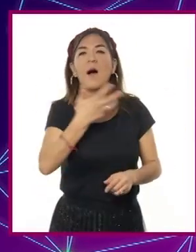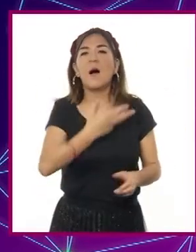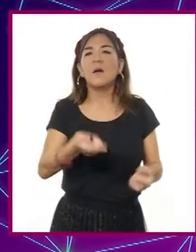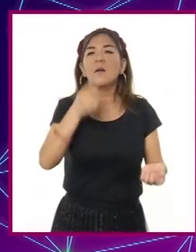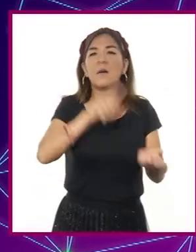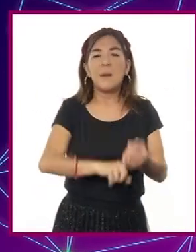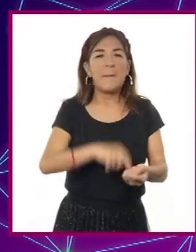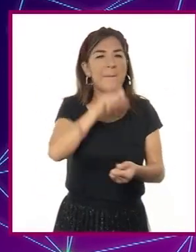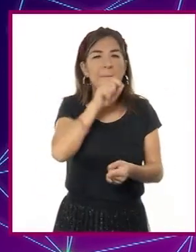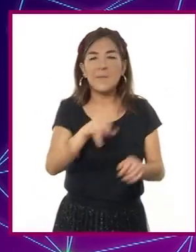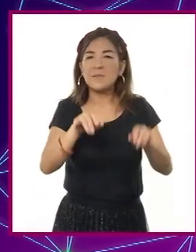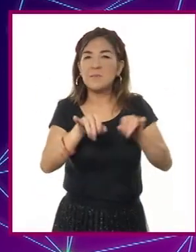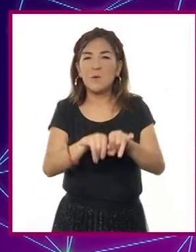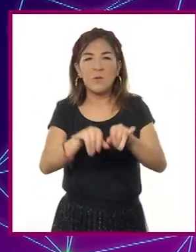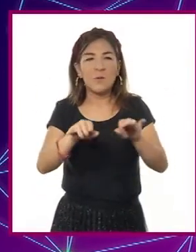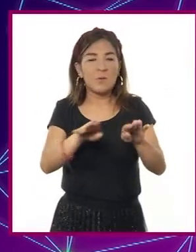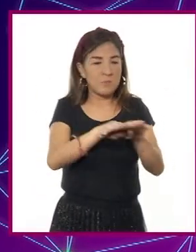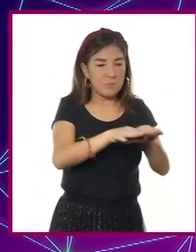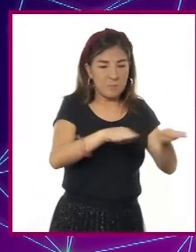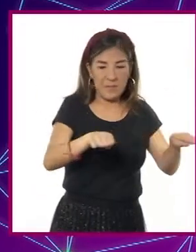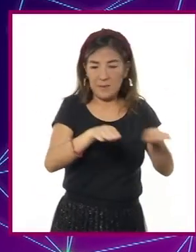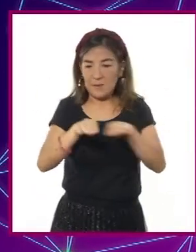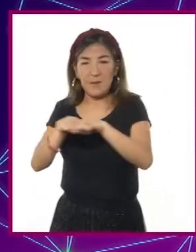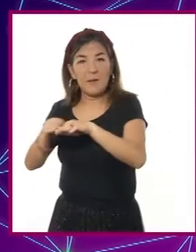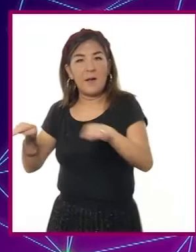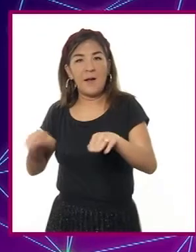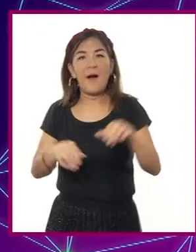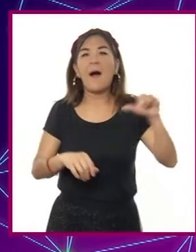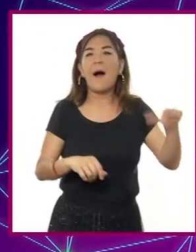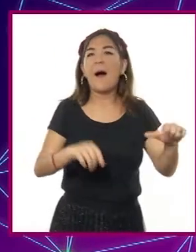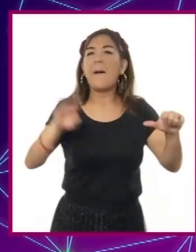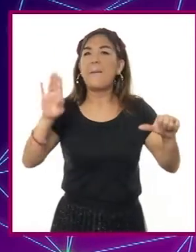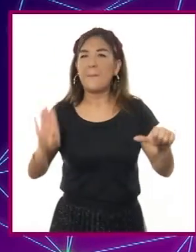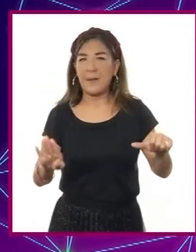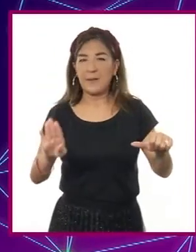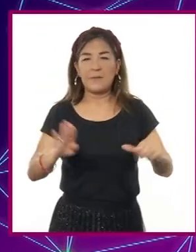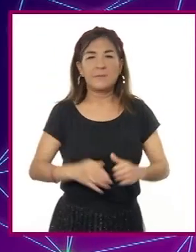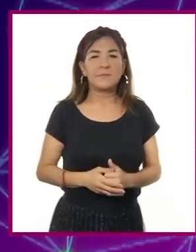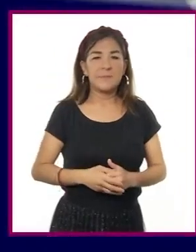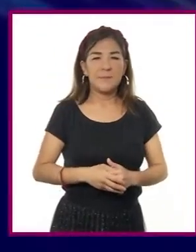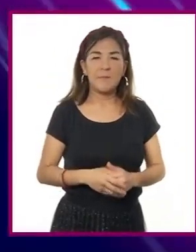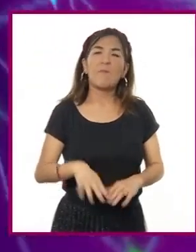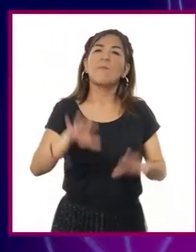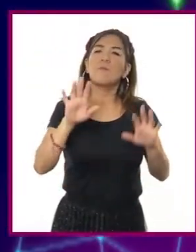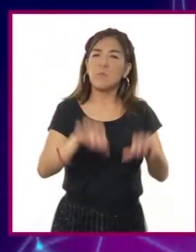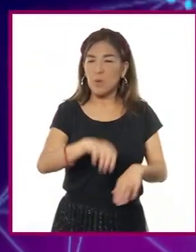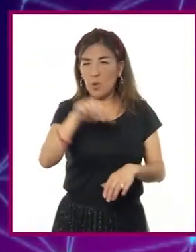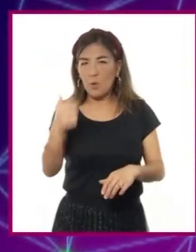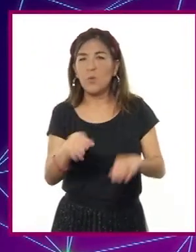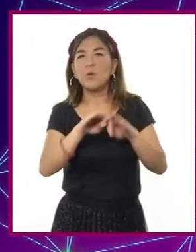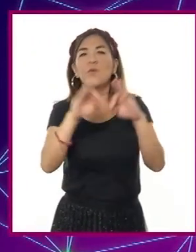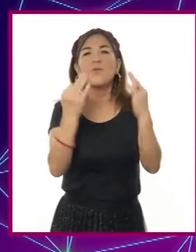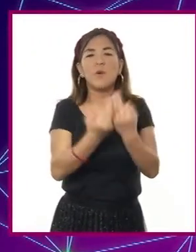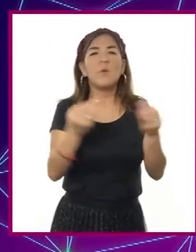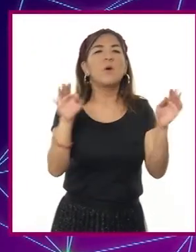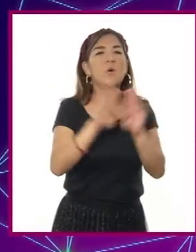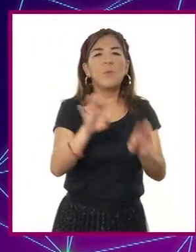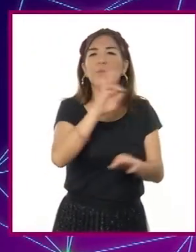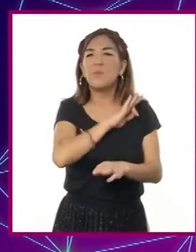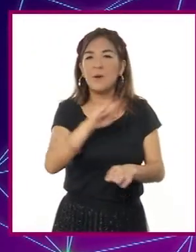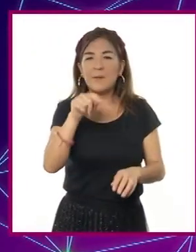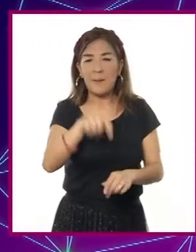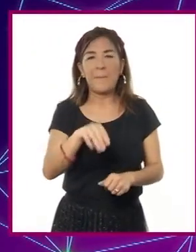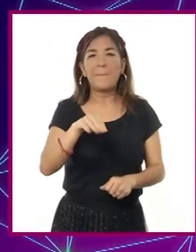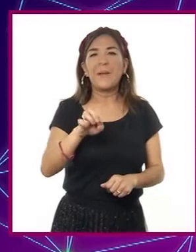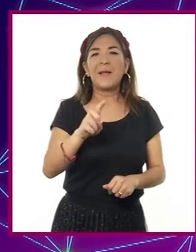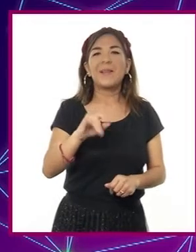a la misma distancia de los puntos extremos A y B. Otra forma en la que podemos obtener la